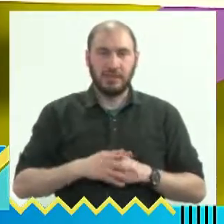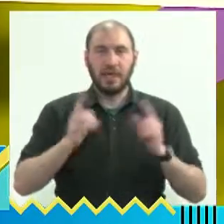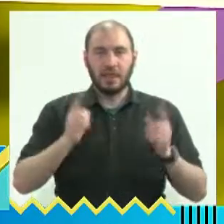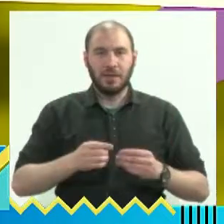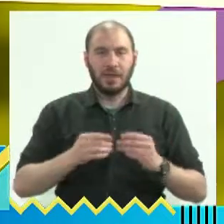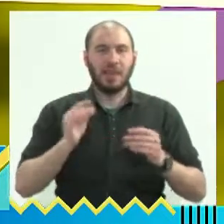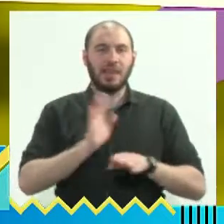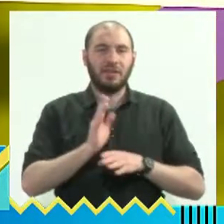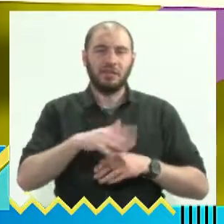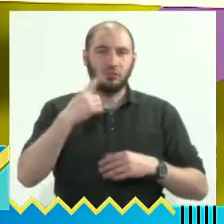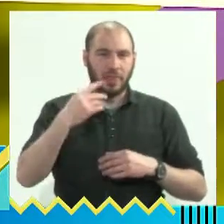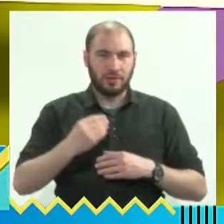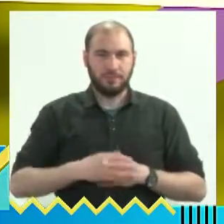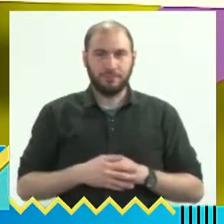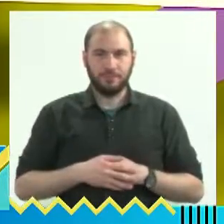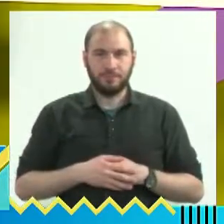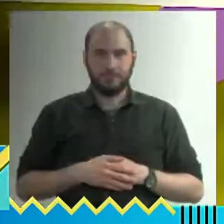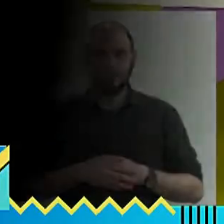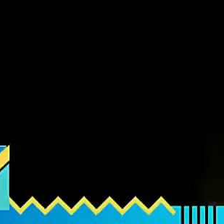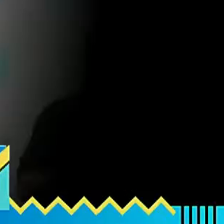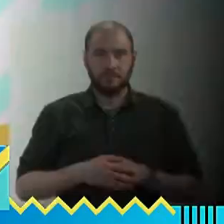lo que tiene que ver con la ciudadanía.